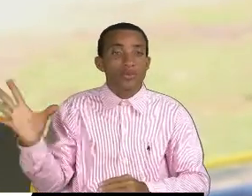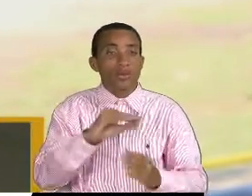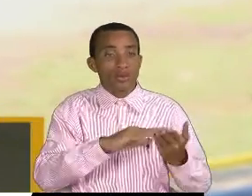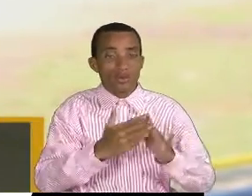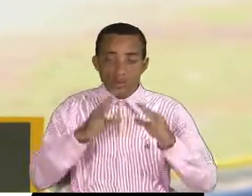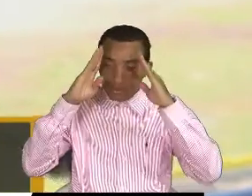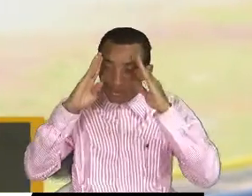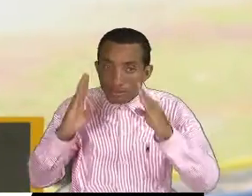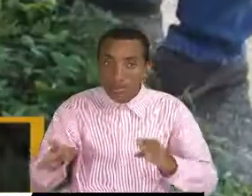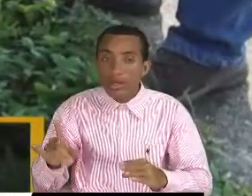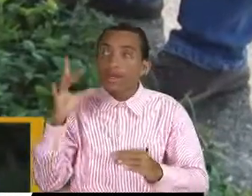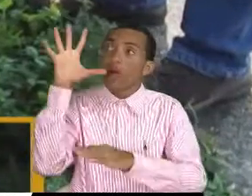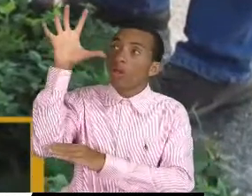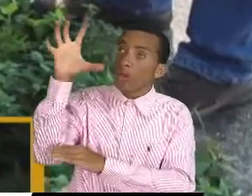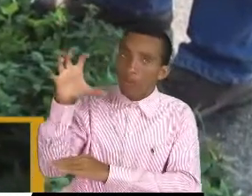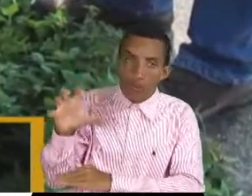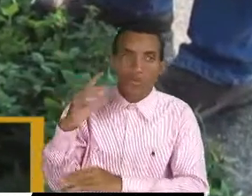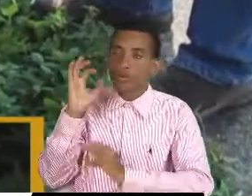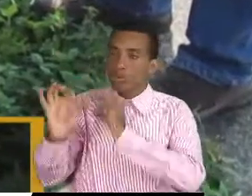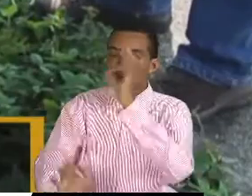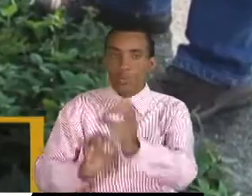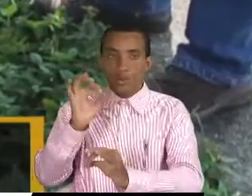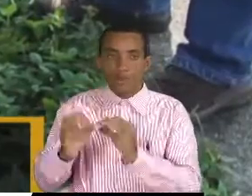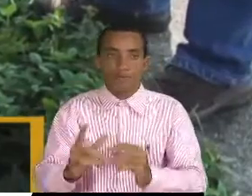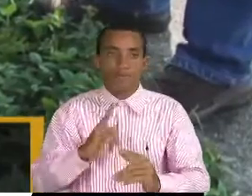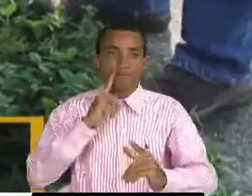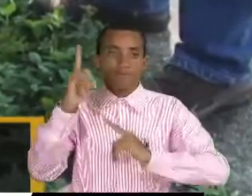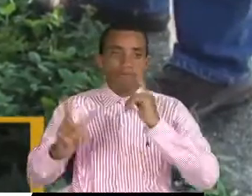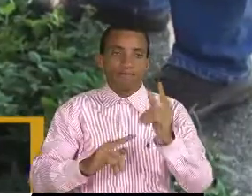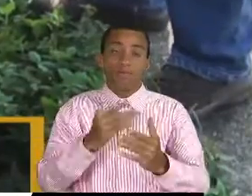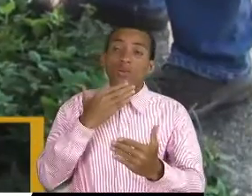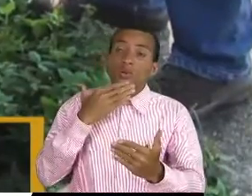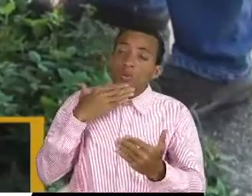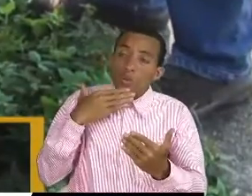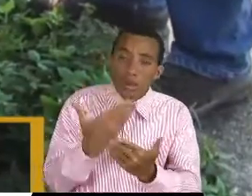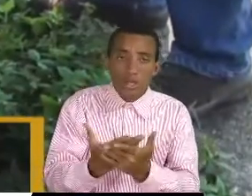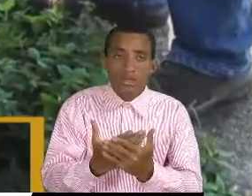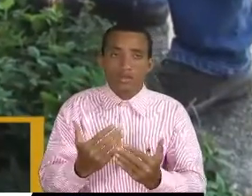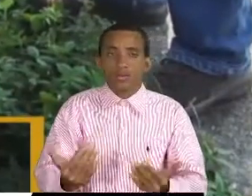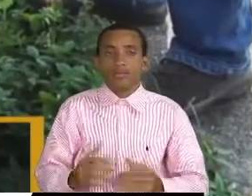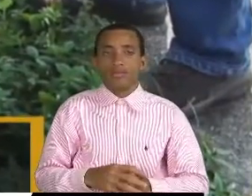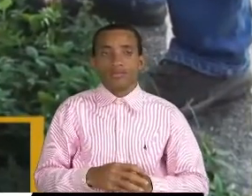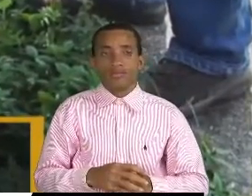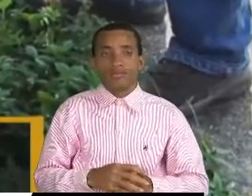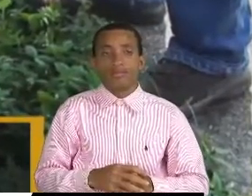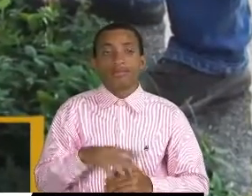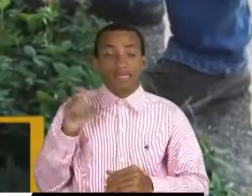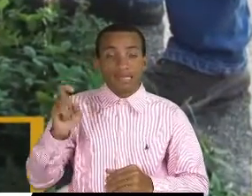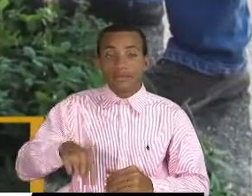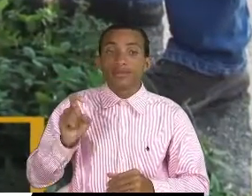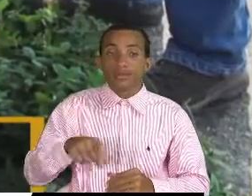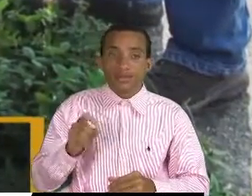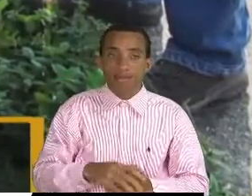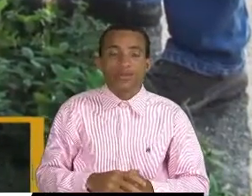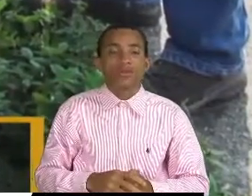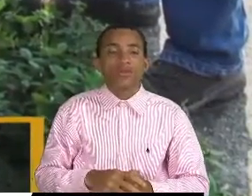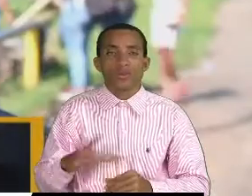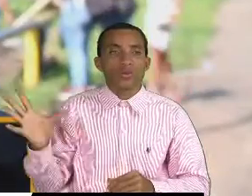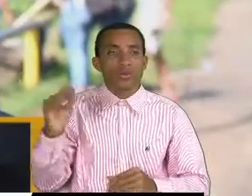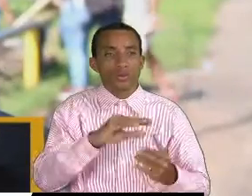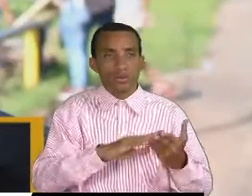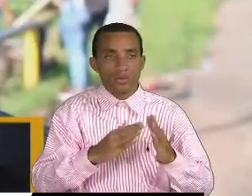no dejarlos deteriorar. Los líderes del barrio se mostraron agradecidos con esta iniciativa, ya que era una necesidad sentida de la